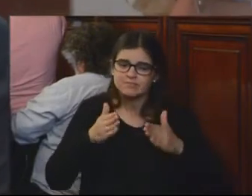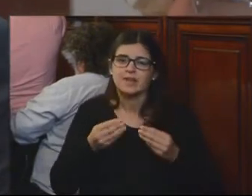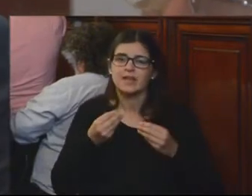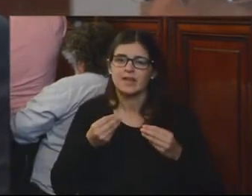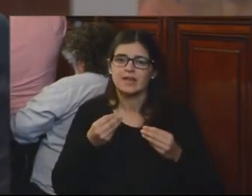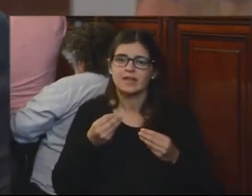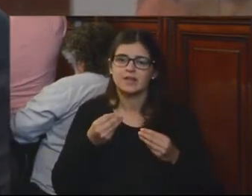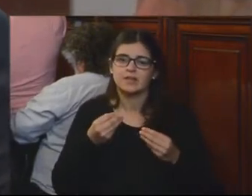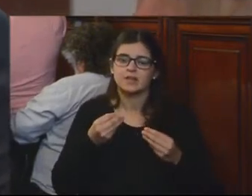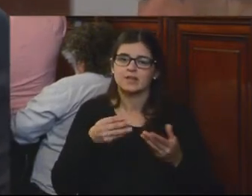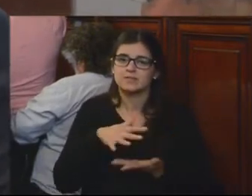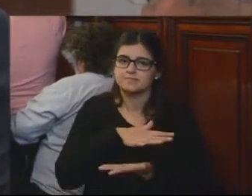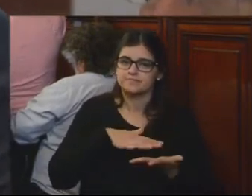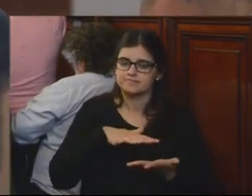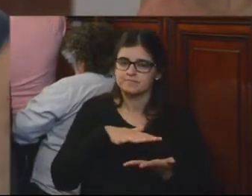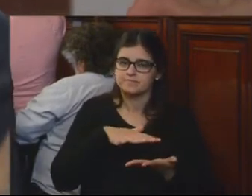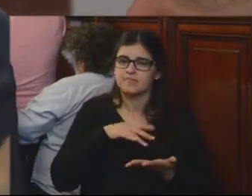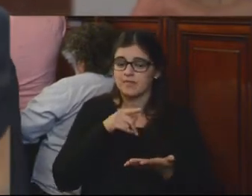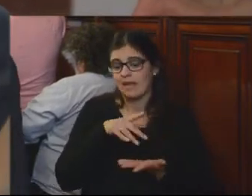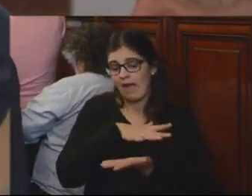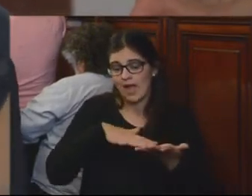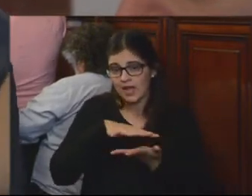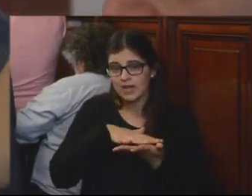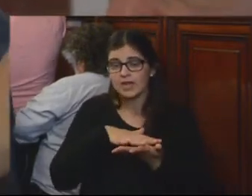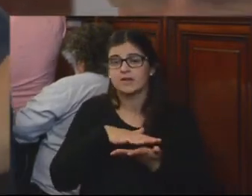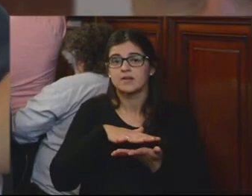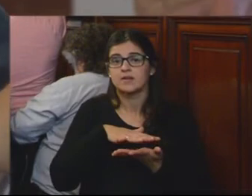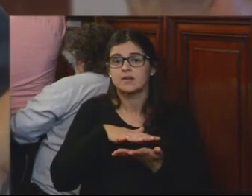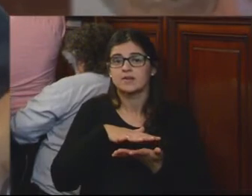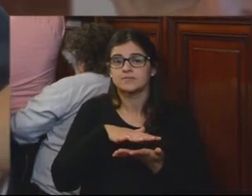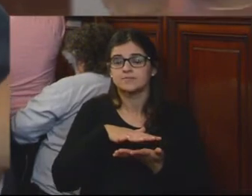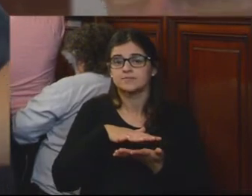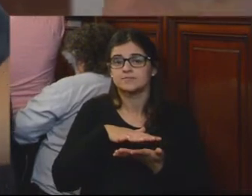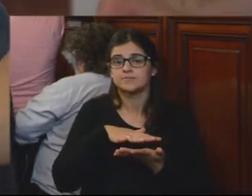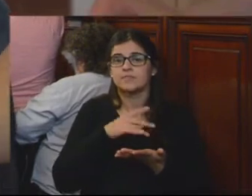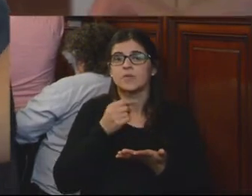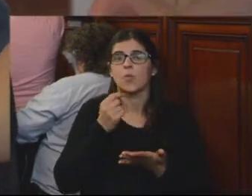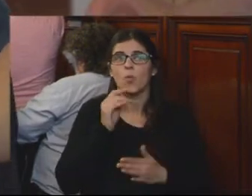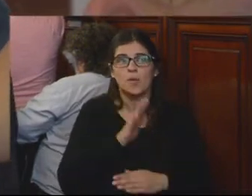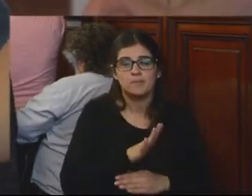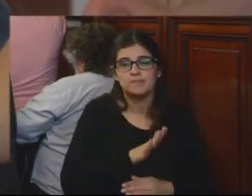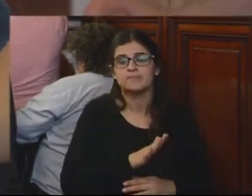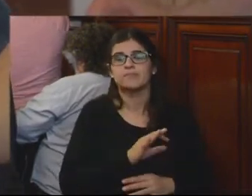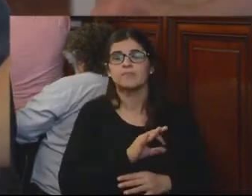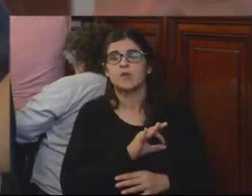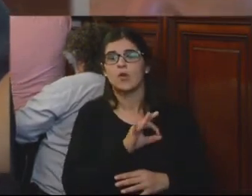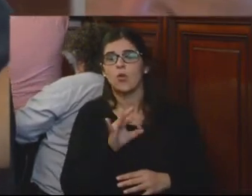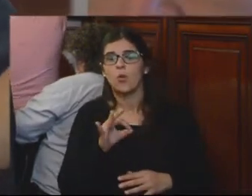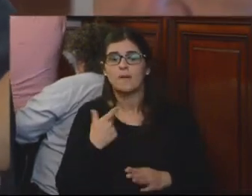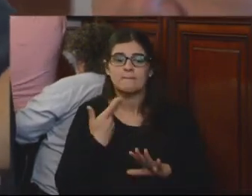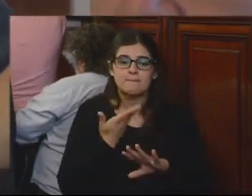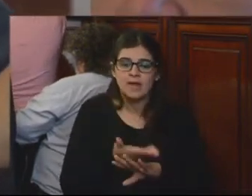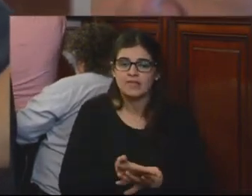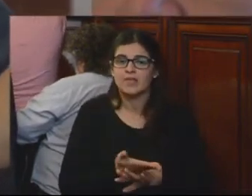también en esa área amenazas médicos de